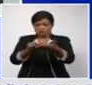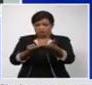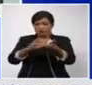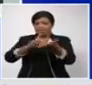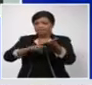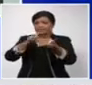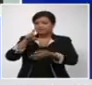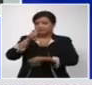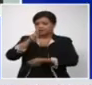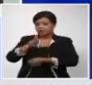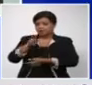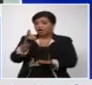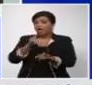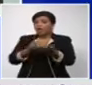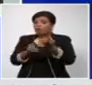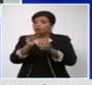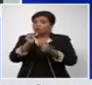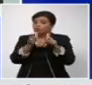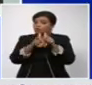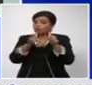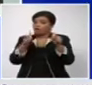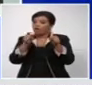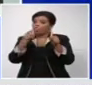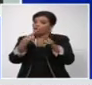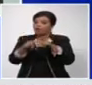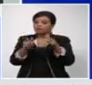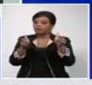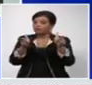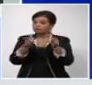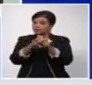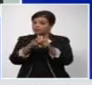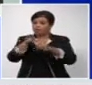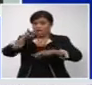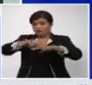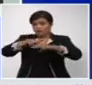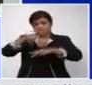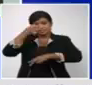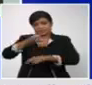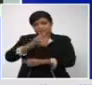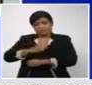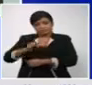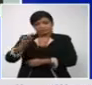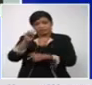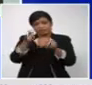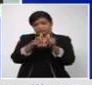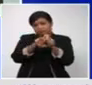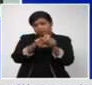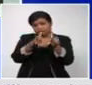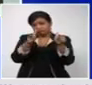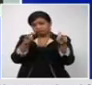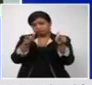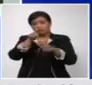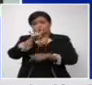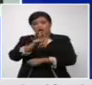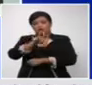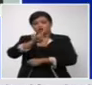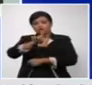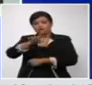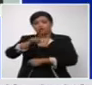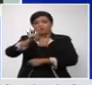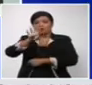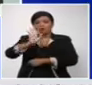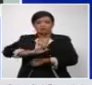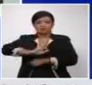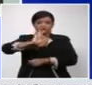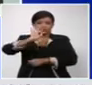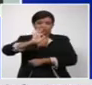con más, de acuerdo a la complejidad, y otros con menos. Y La Habana siempre en el primer lugar con 41,4% de todas